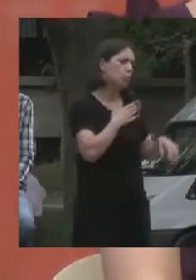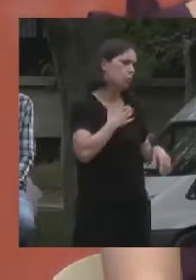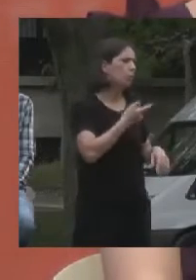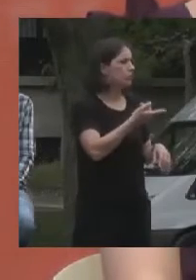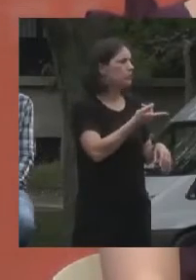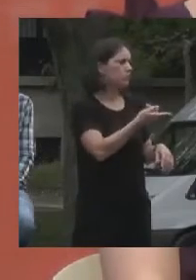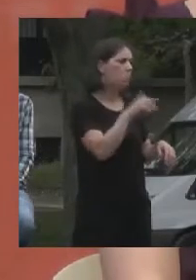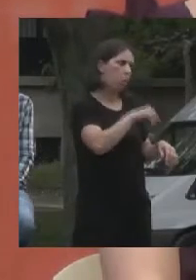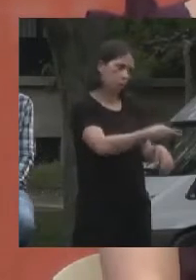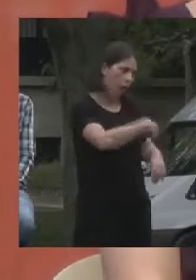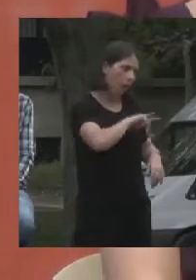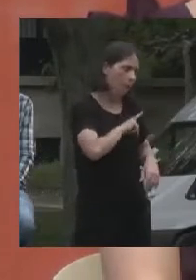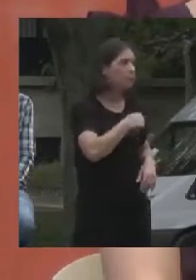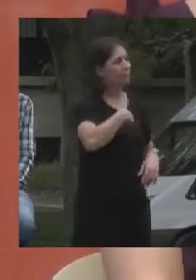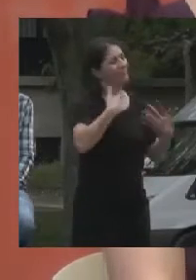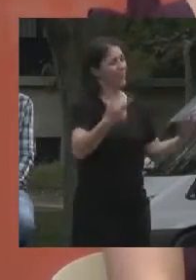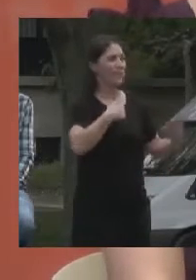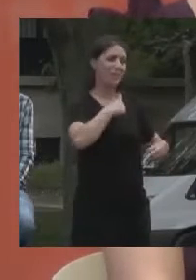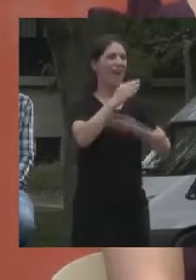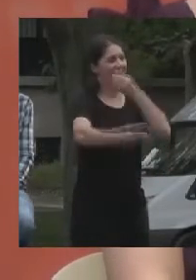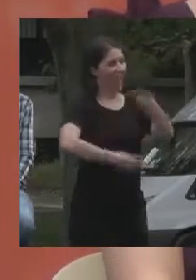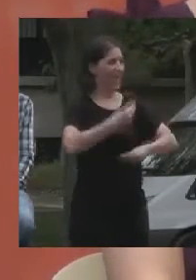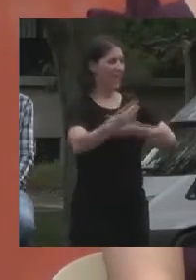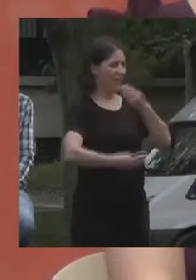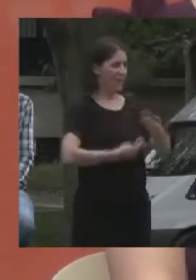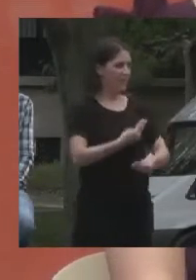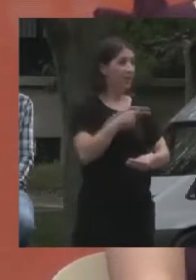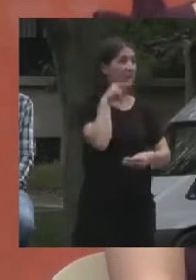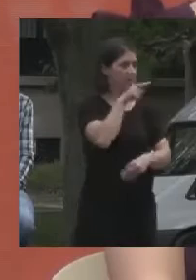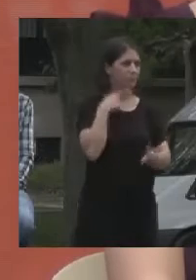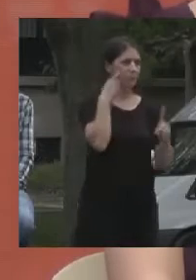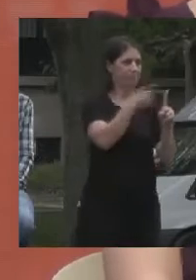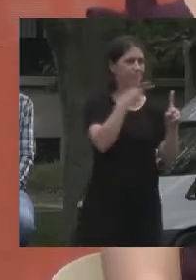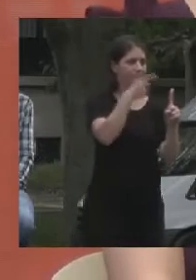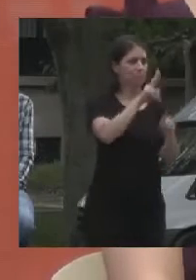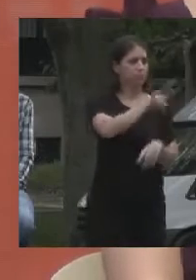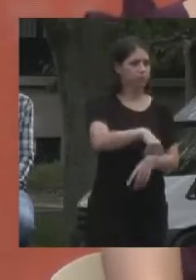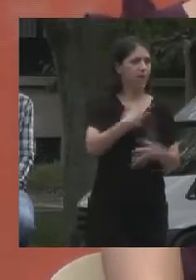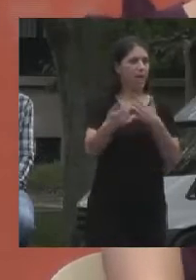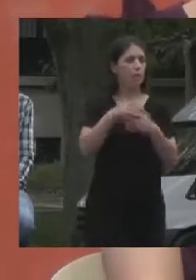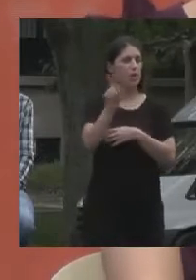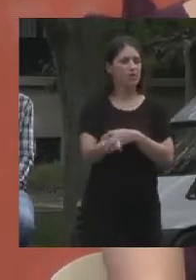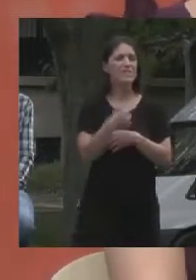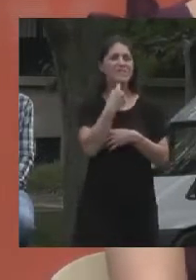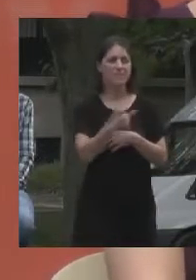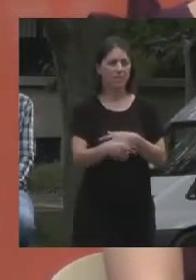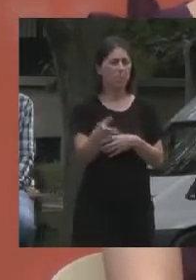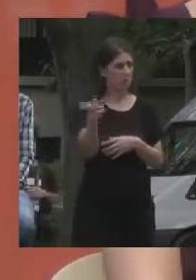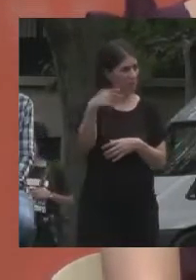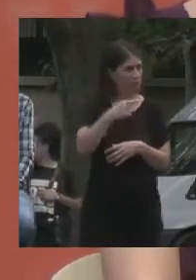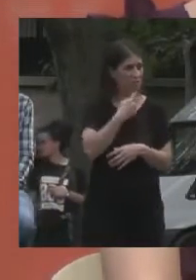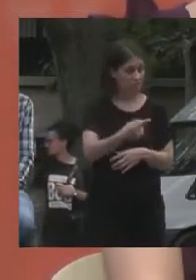fago. Eso é o que os italianos din que é o clientelismo. Bueno, pois sabedes que o que din os